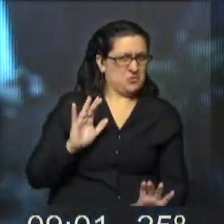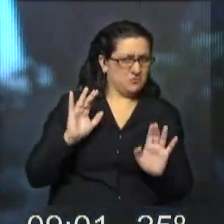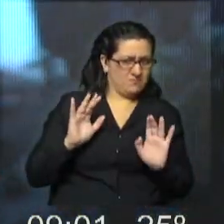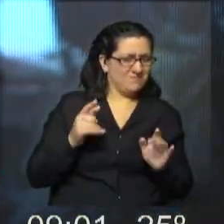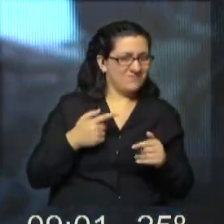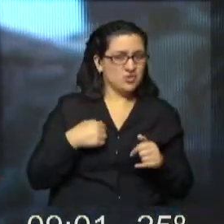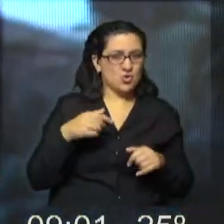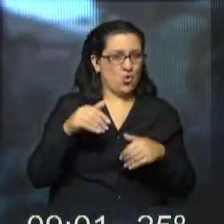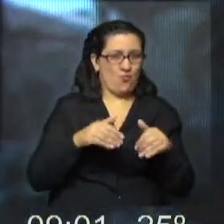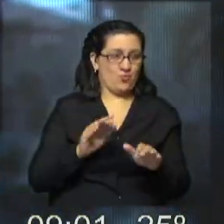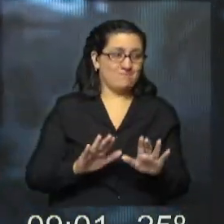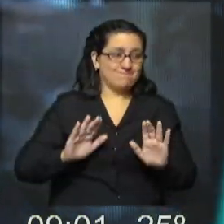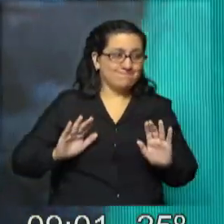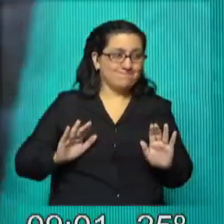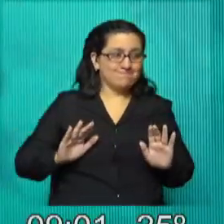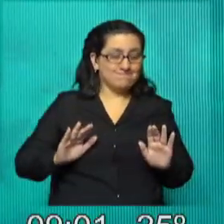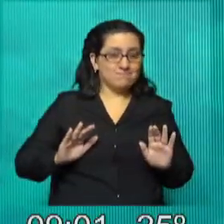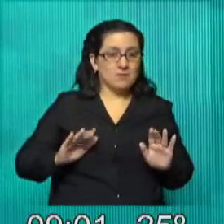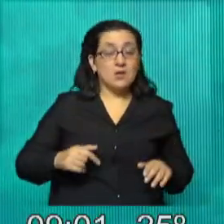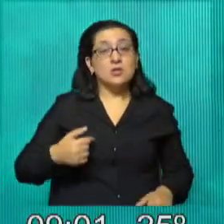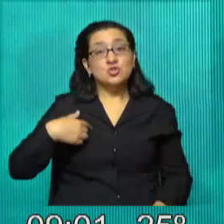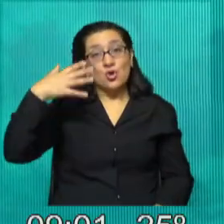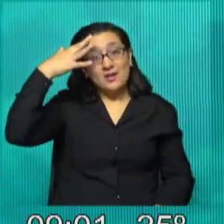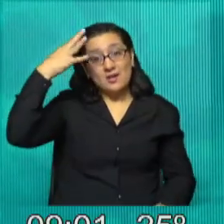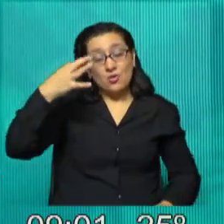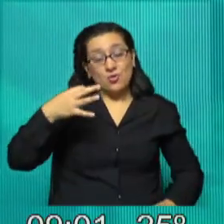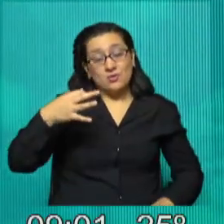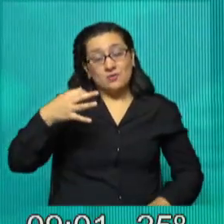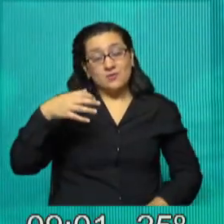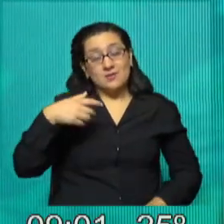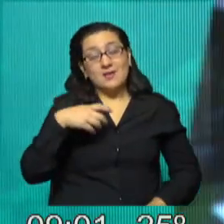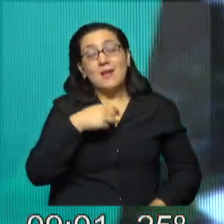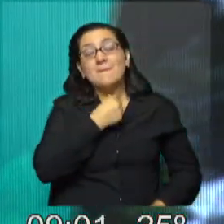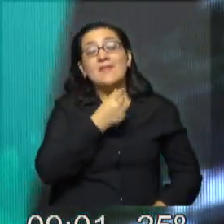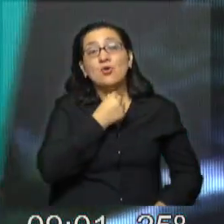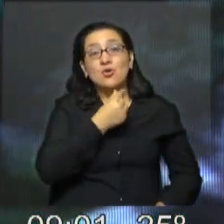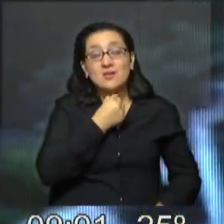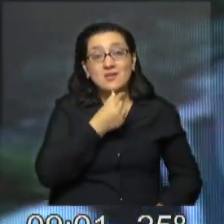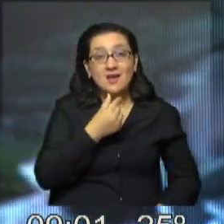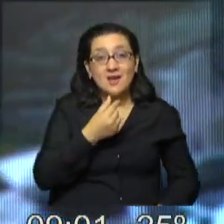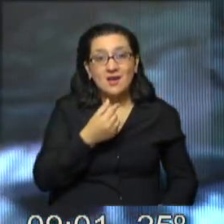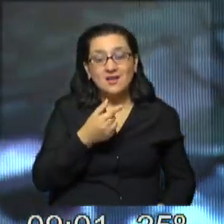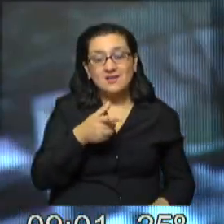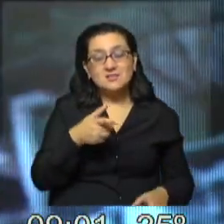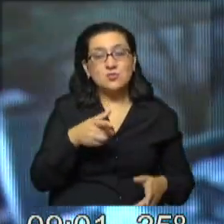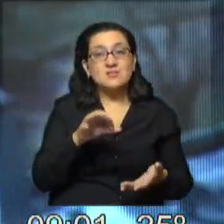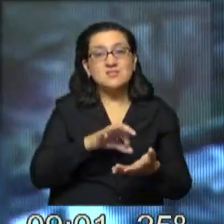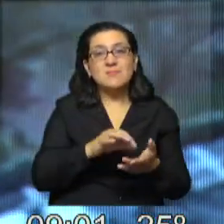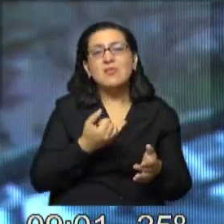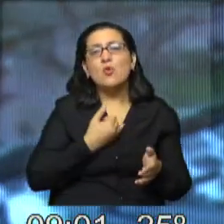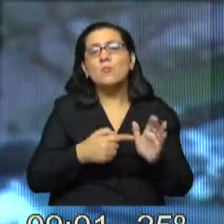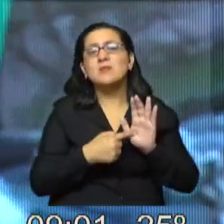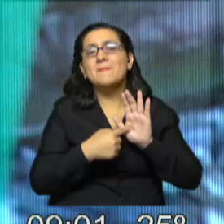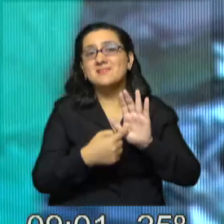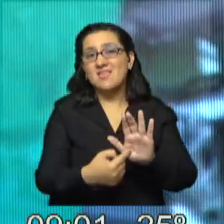Entonces, no esto. Yo creo que la pedagogía del marketing, que es un poco la sistematización del gobierno de cómo presentarse entre la